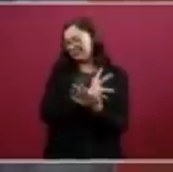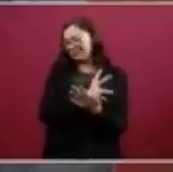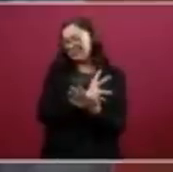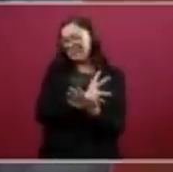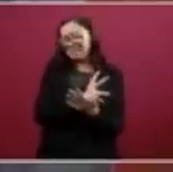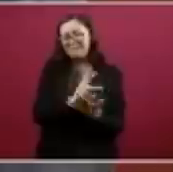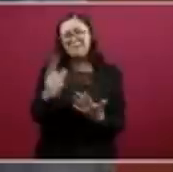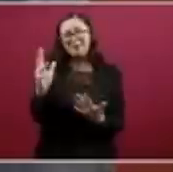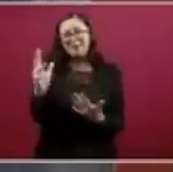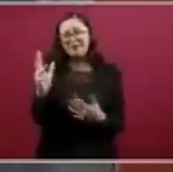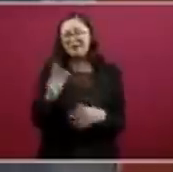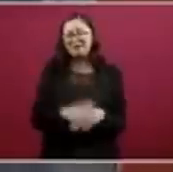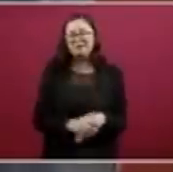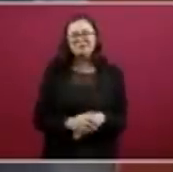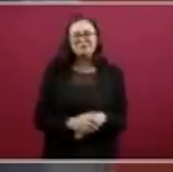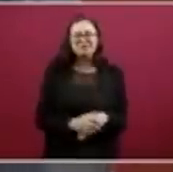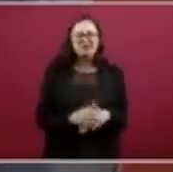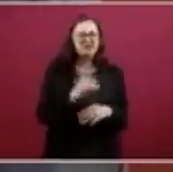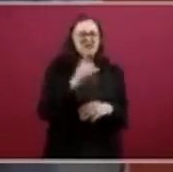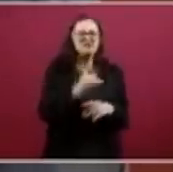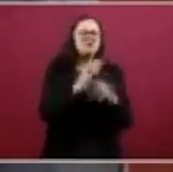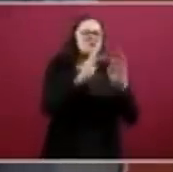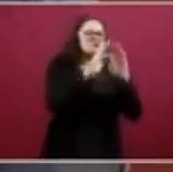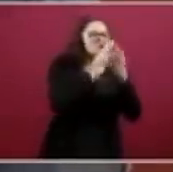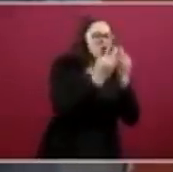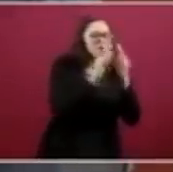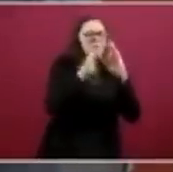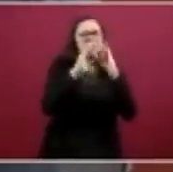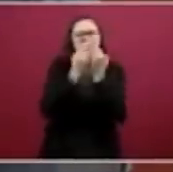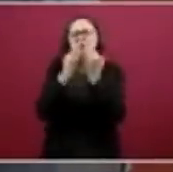Ningún modelo económico funciona